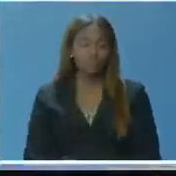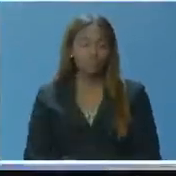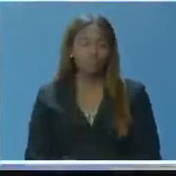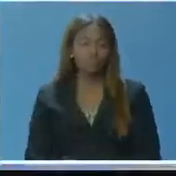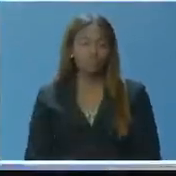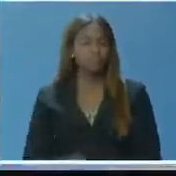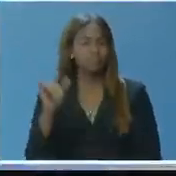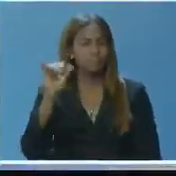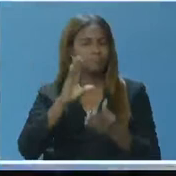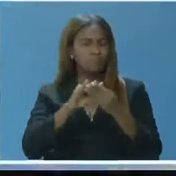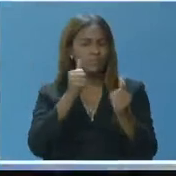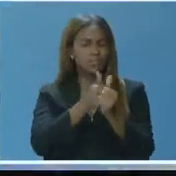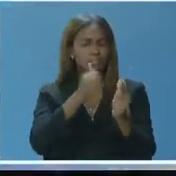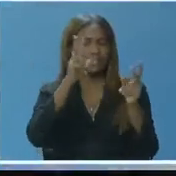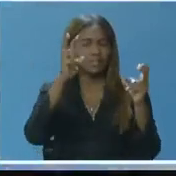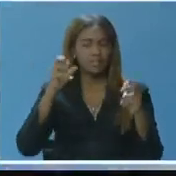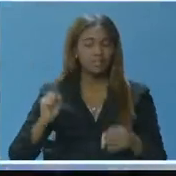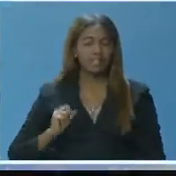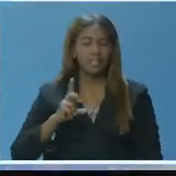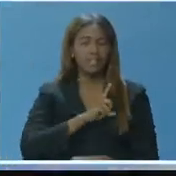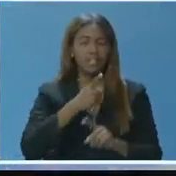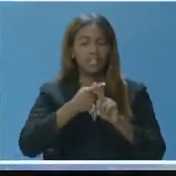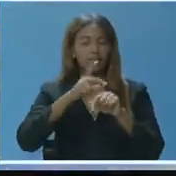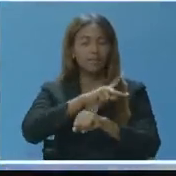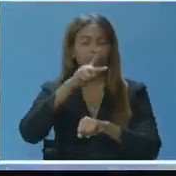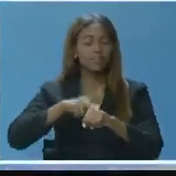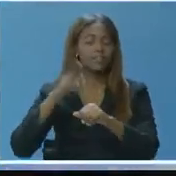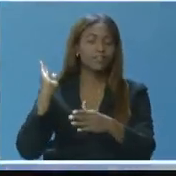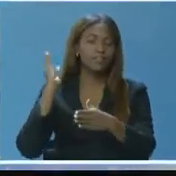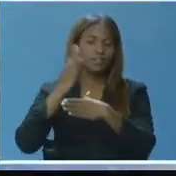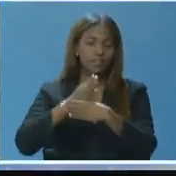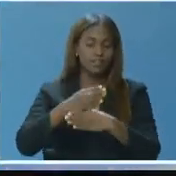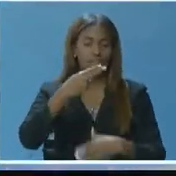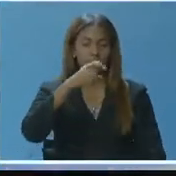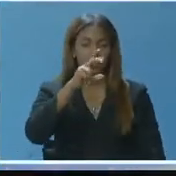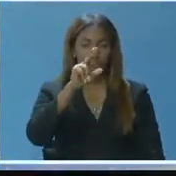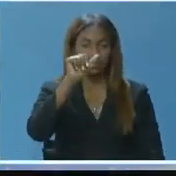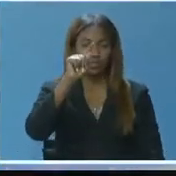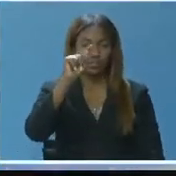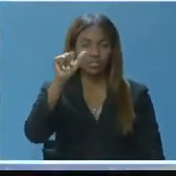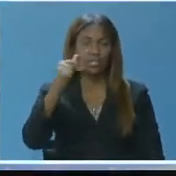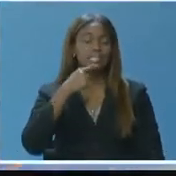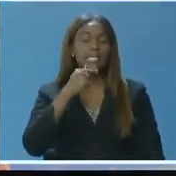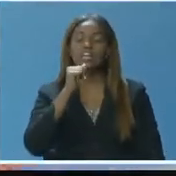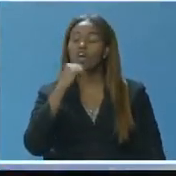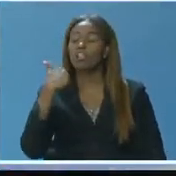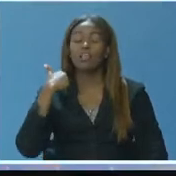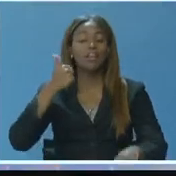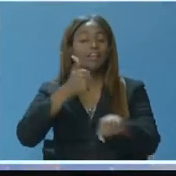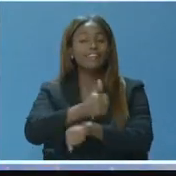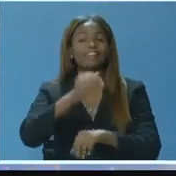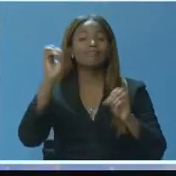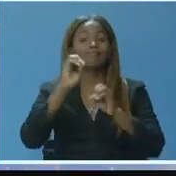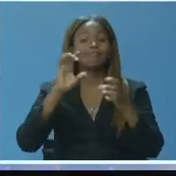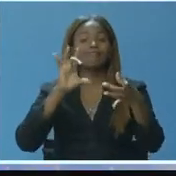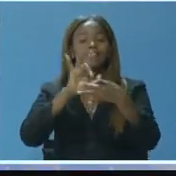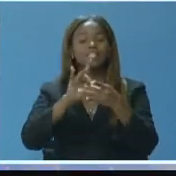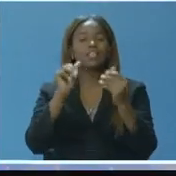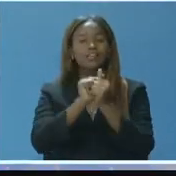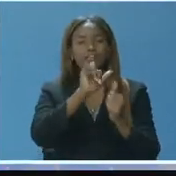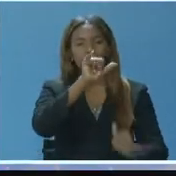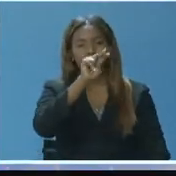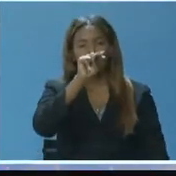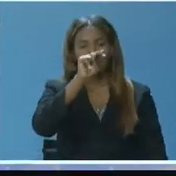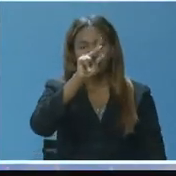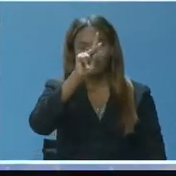Y es que a propósito, el senador por la provincia, Monseñor Noel Héctor Acosta, negó todo lo vínculo tener relación alguna con Iván